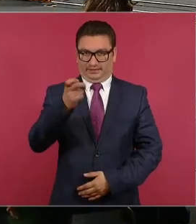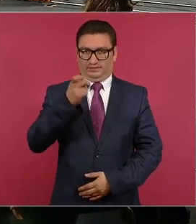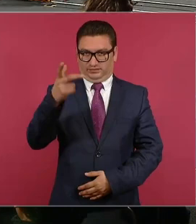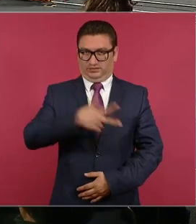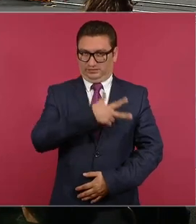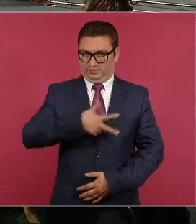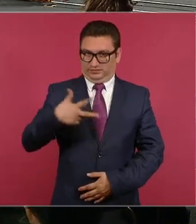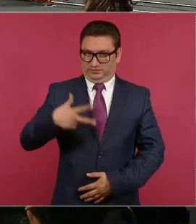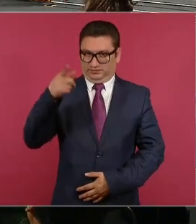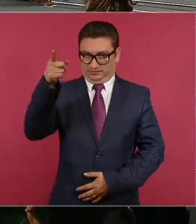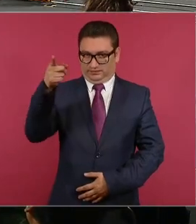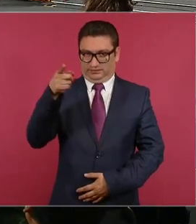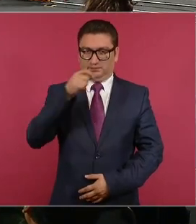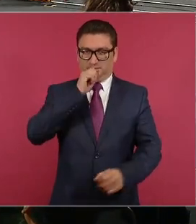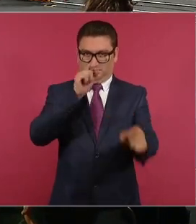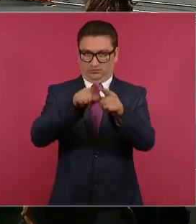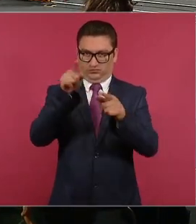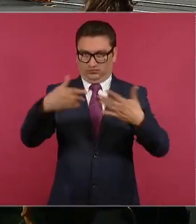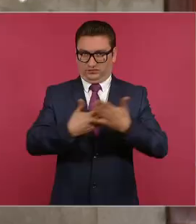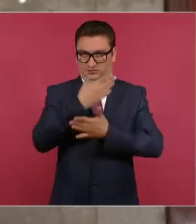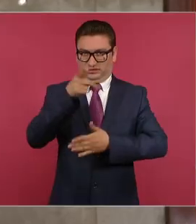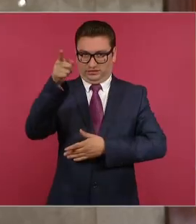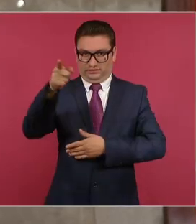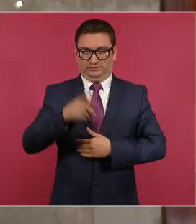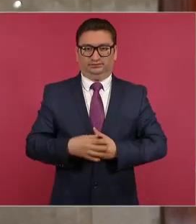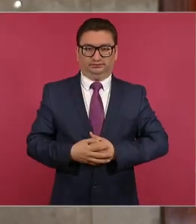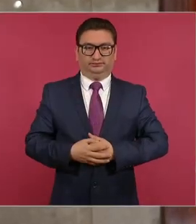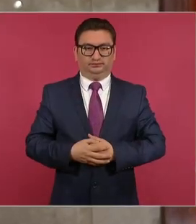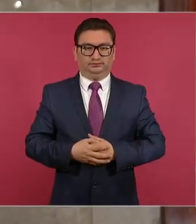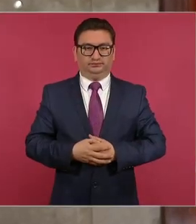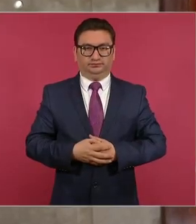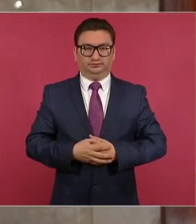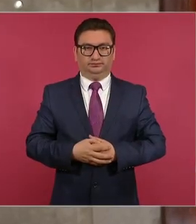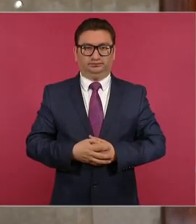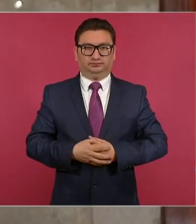¿no? Él. Originario, que es